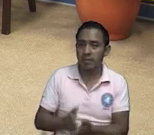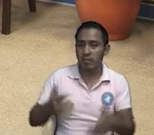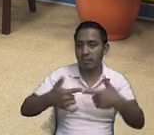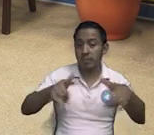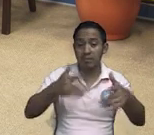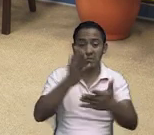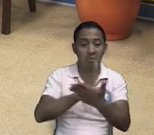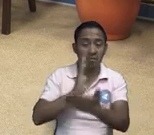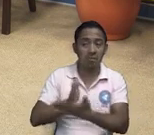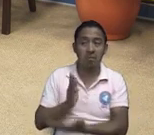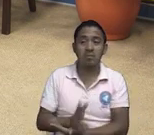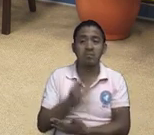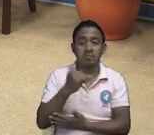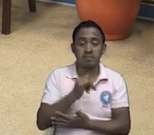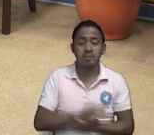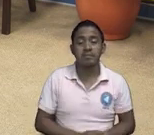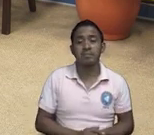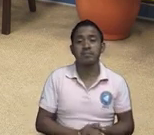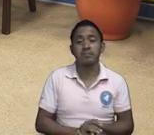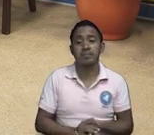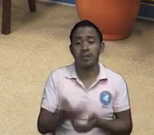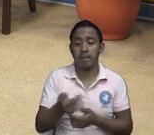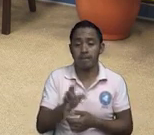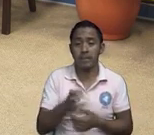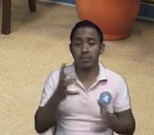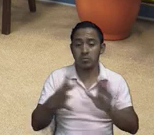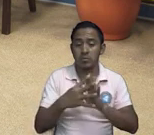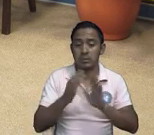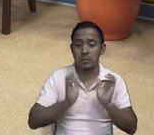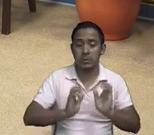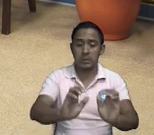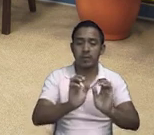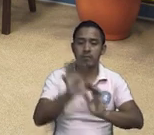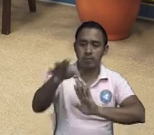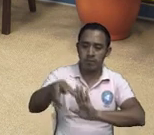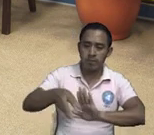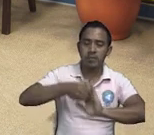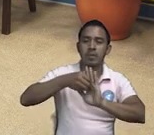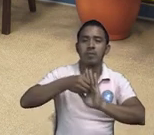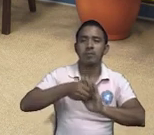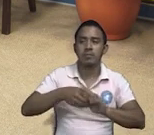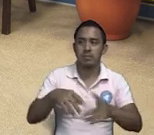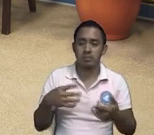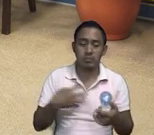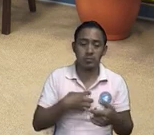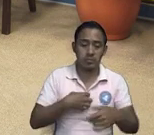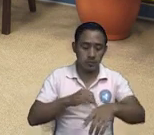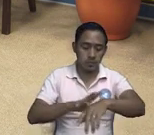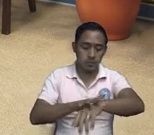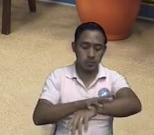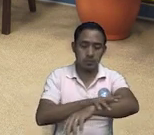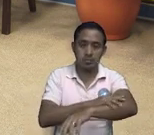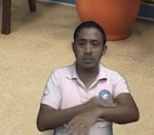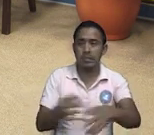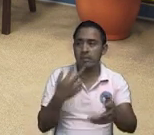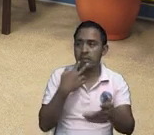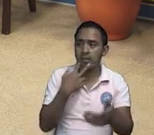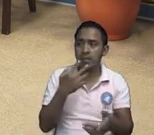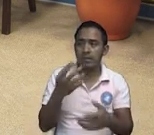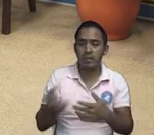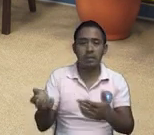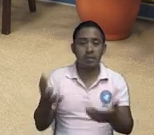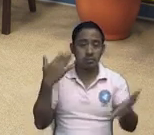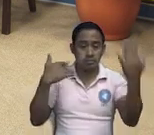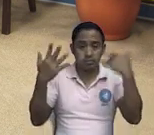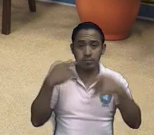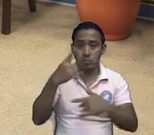libre. Exacto. Entonces, cuando el perro sale a la calle, puede adquirir este ectoparásito que es en la piel. Y si nosotros no estamos bañándolo por lo